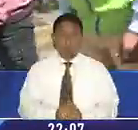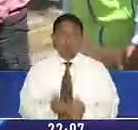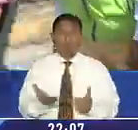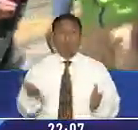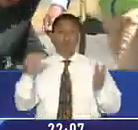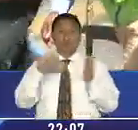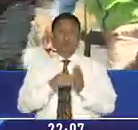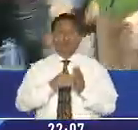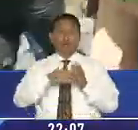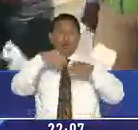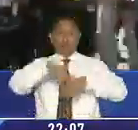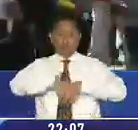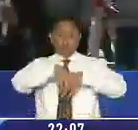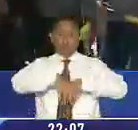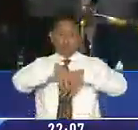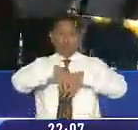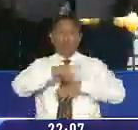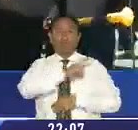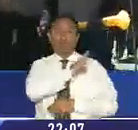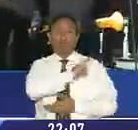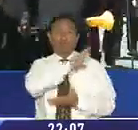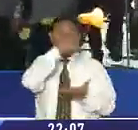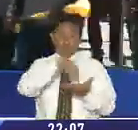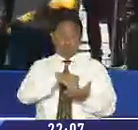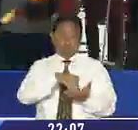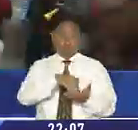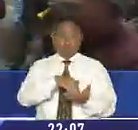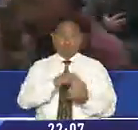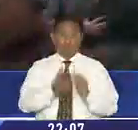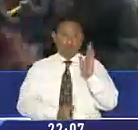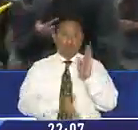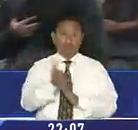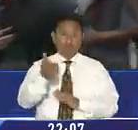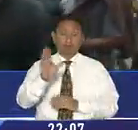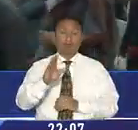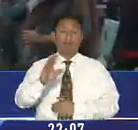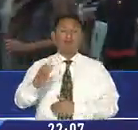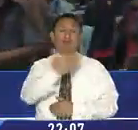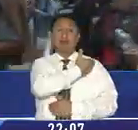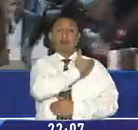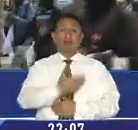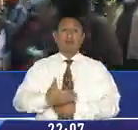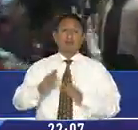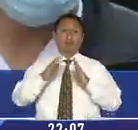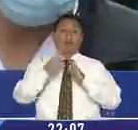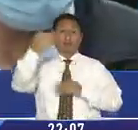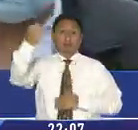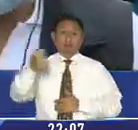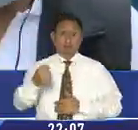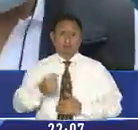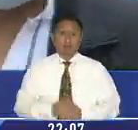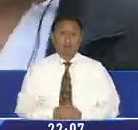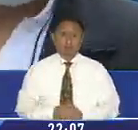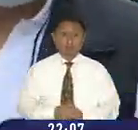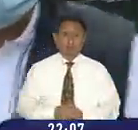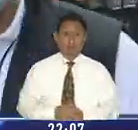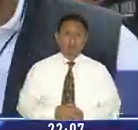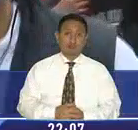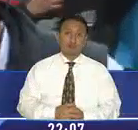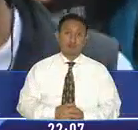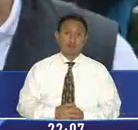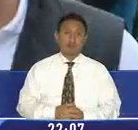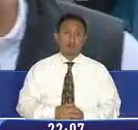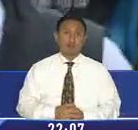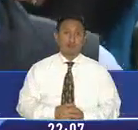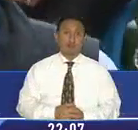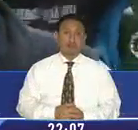nueva movilización desde la Universidad Central del Ecuador con dirección a Carondelet en el centro de Quito. Que no piense que